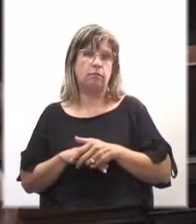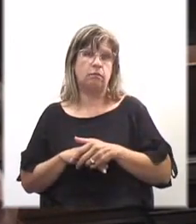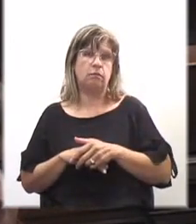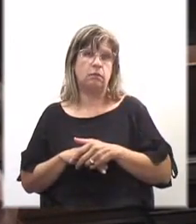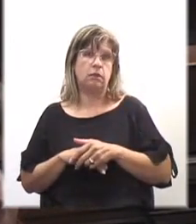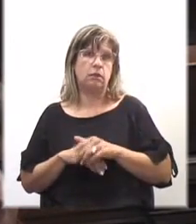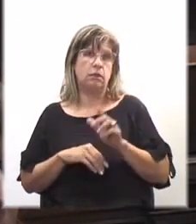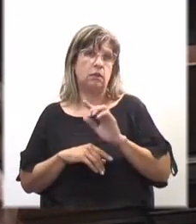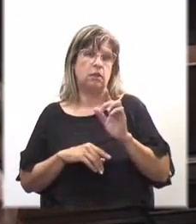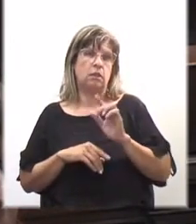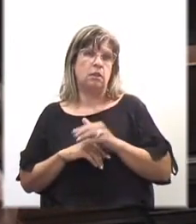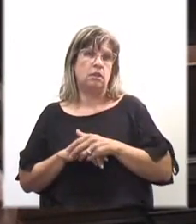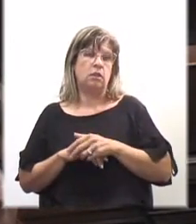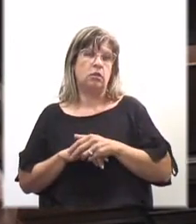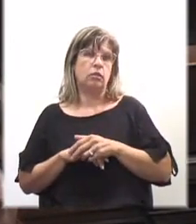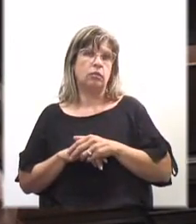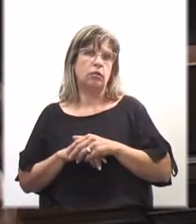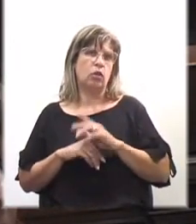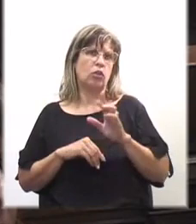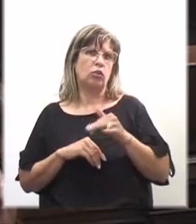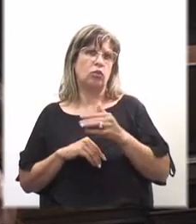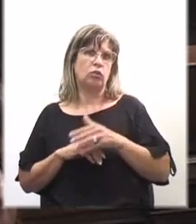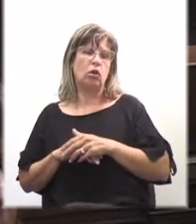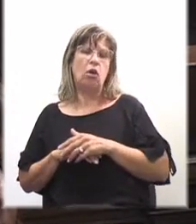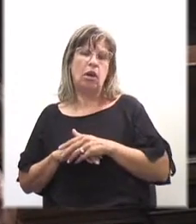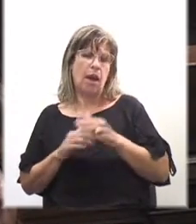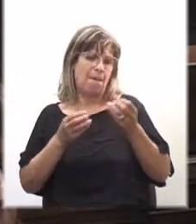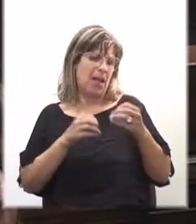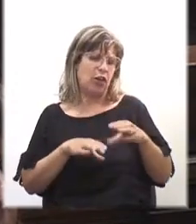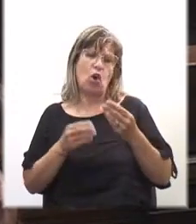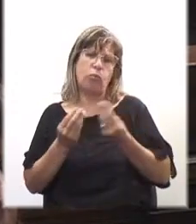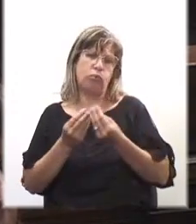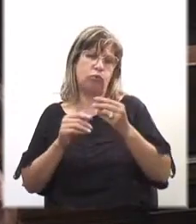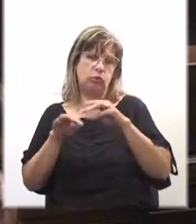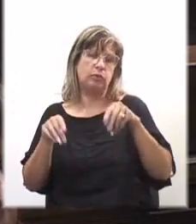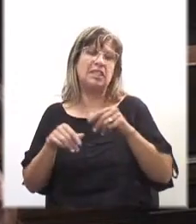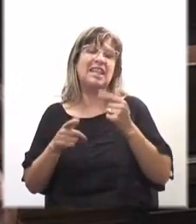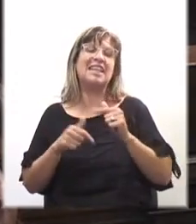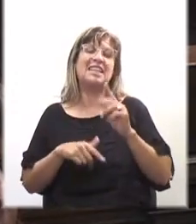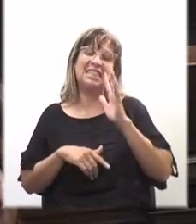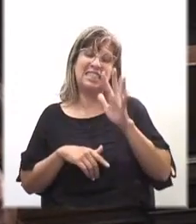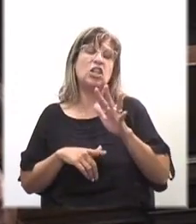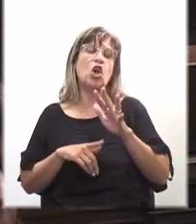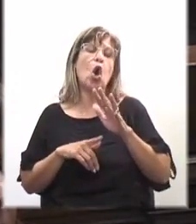me pronuncio sobre el porcentaje de territorio que ha perdido, pero tiene 5 millones de habitantes.